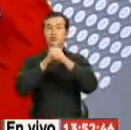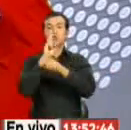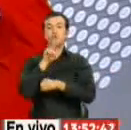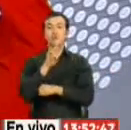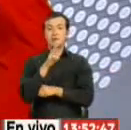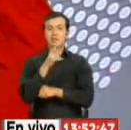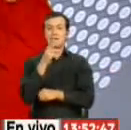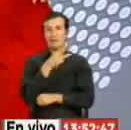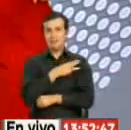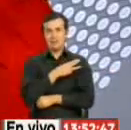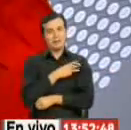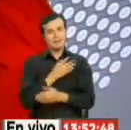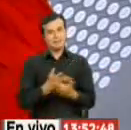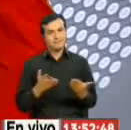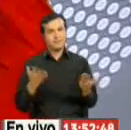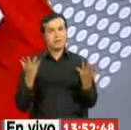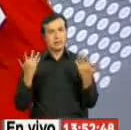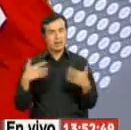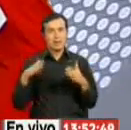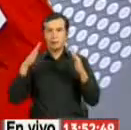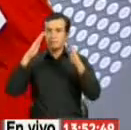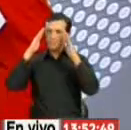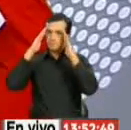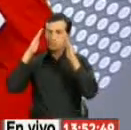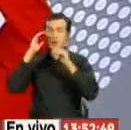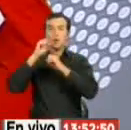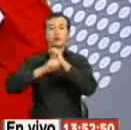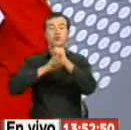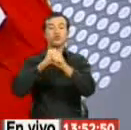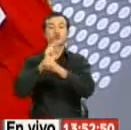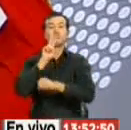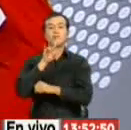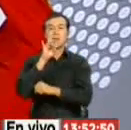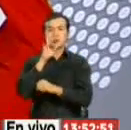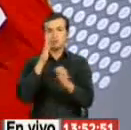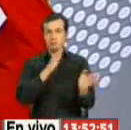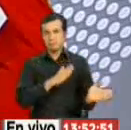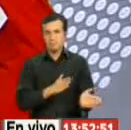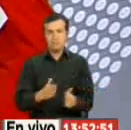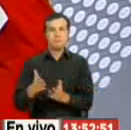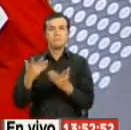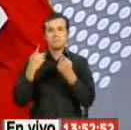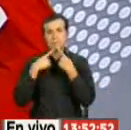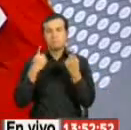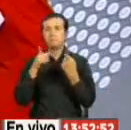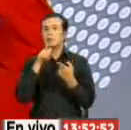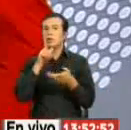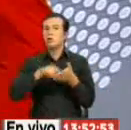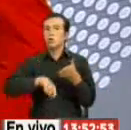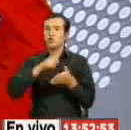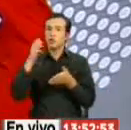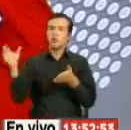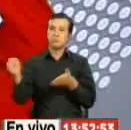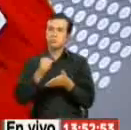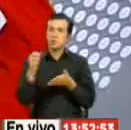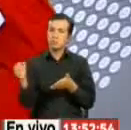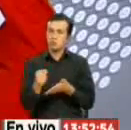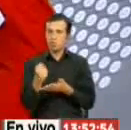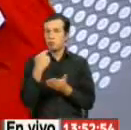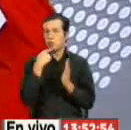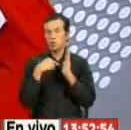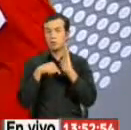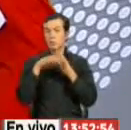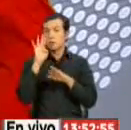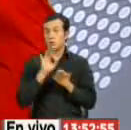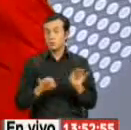el cuadro millonario pero ahora todos apuntan para el 2018 y es así como se van anunciando las contrataciones el día de hoy una de las más